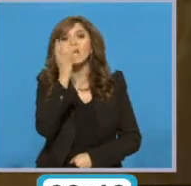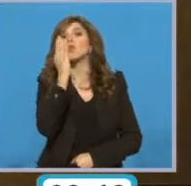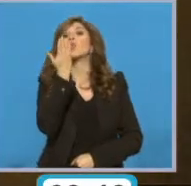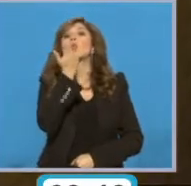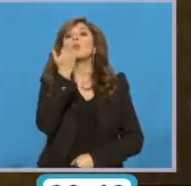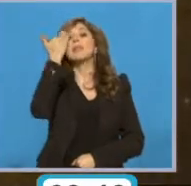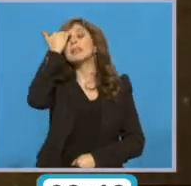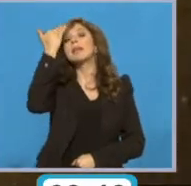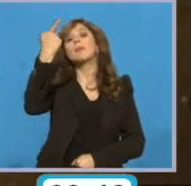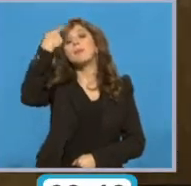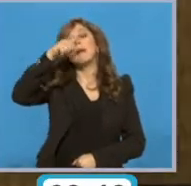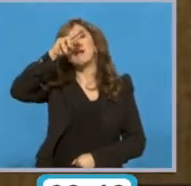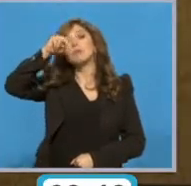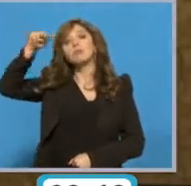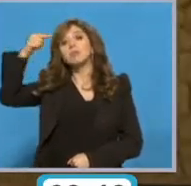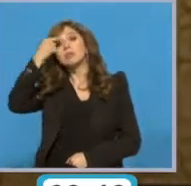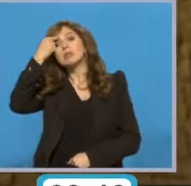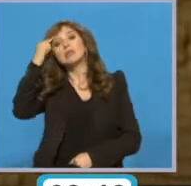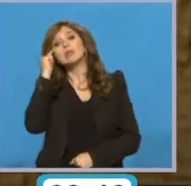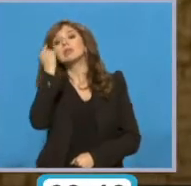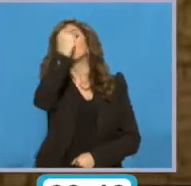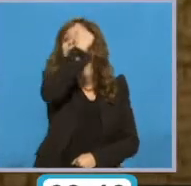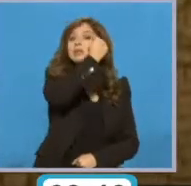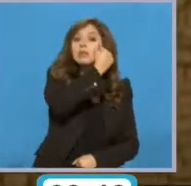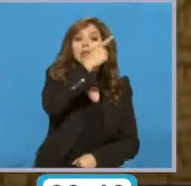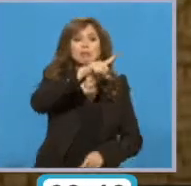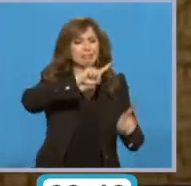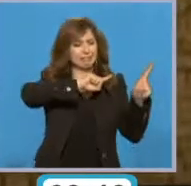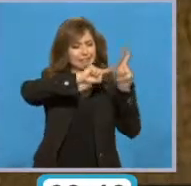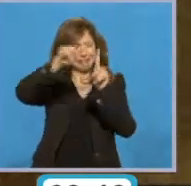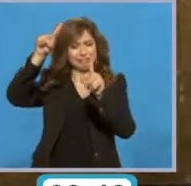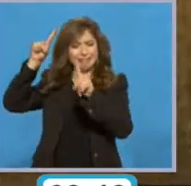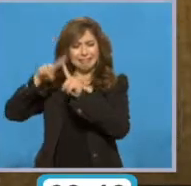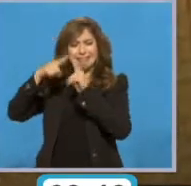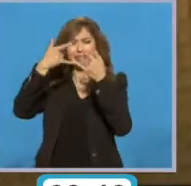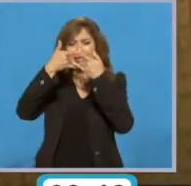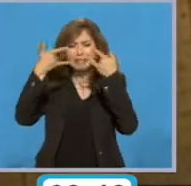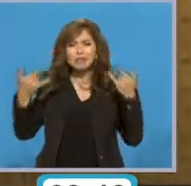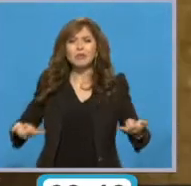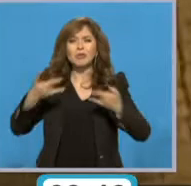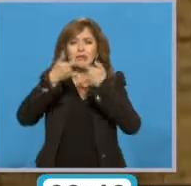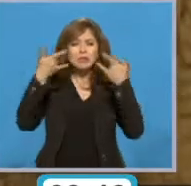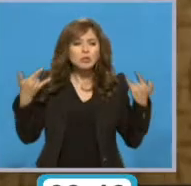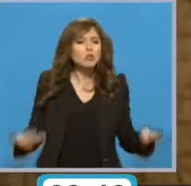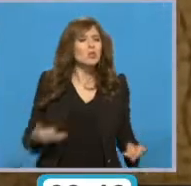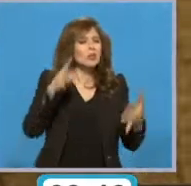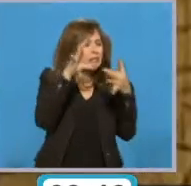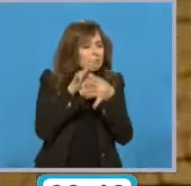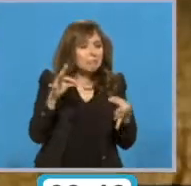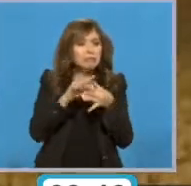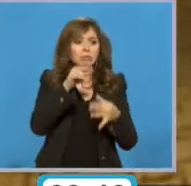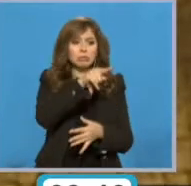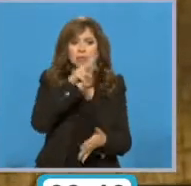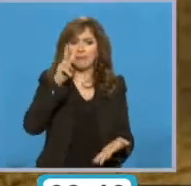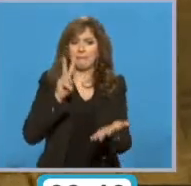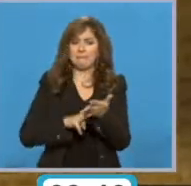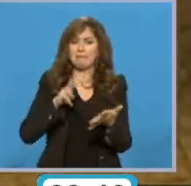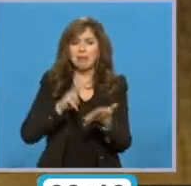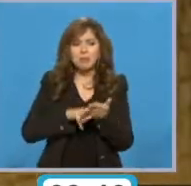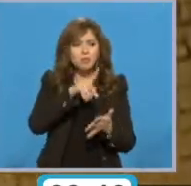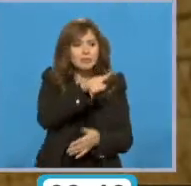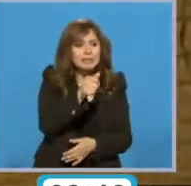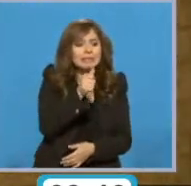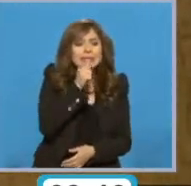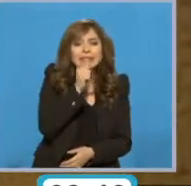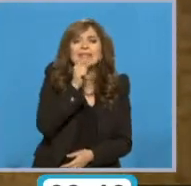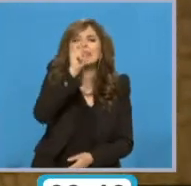sea, todas estas historias alrededor de esta pintura también hacen que ella tenga un valor más grande, porque se siente como un